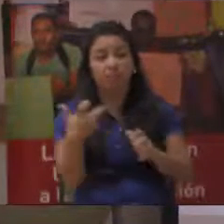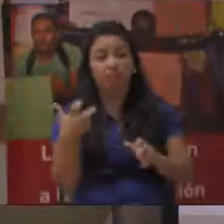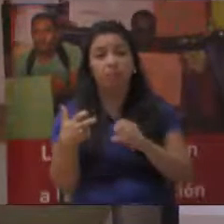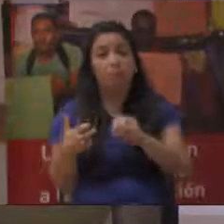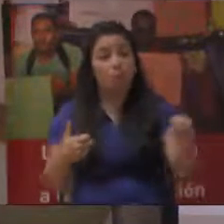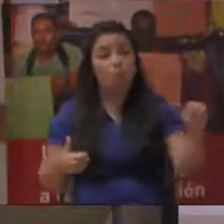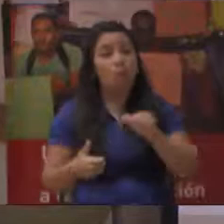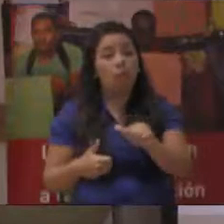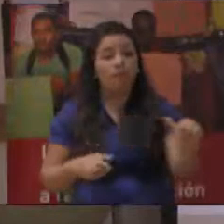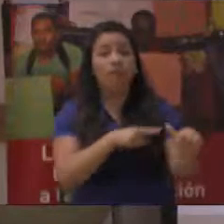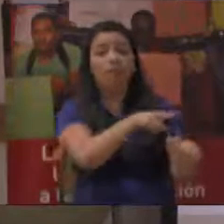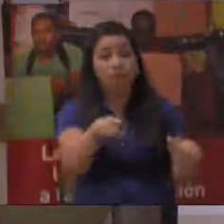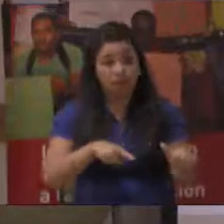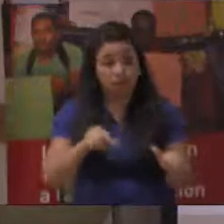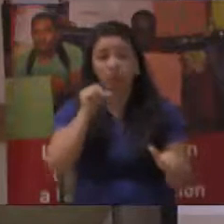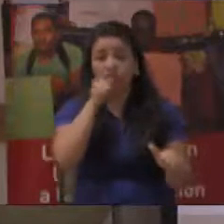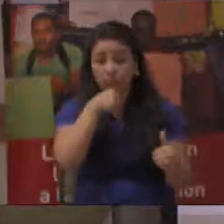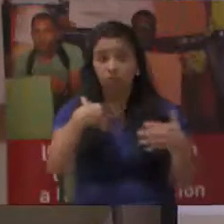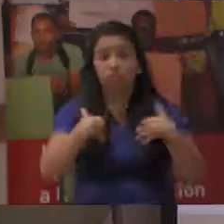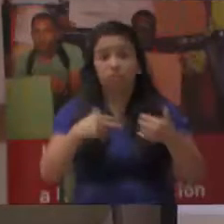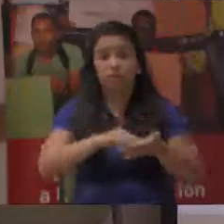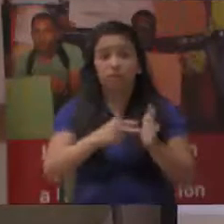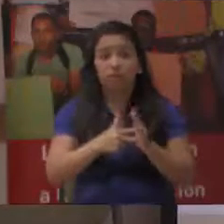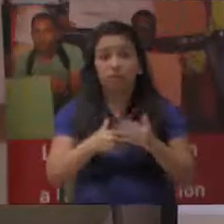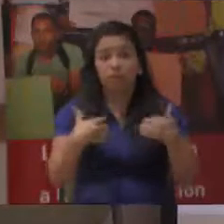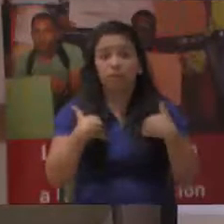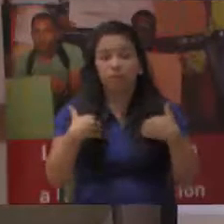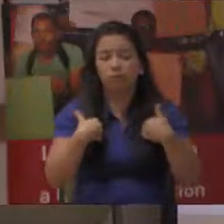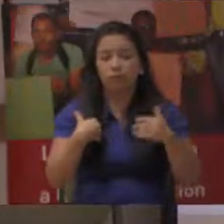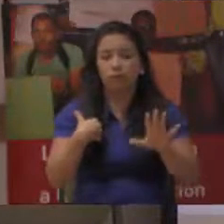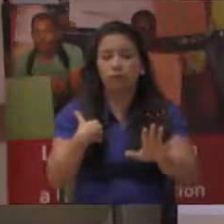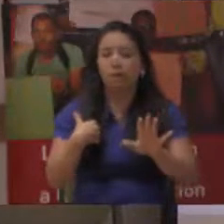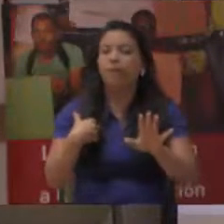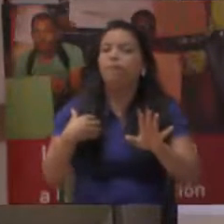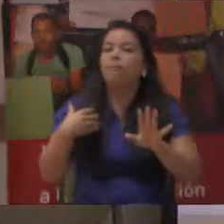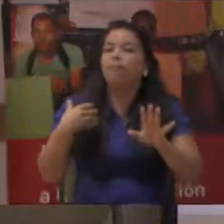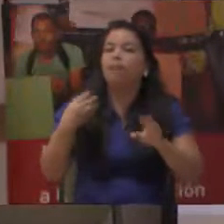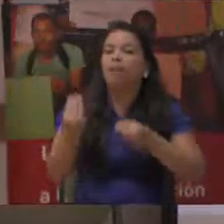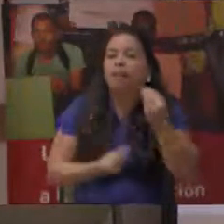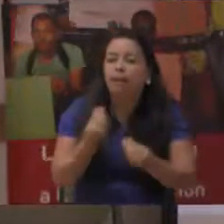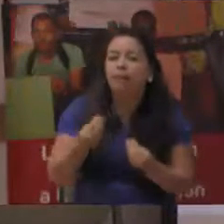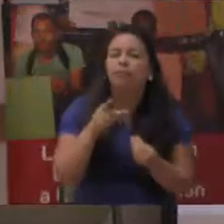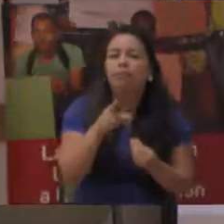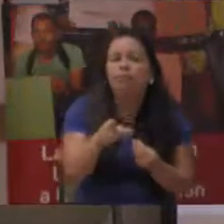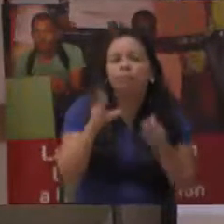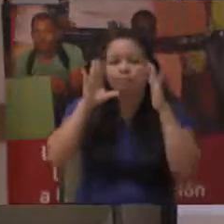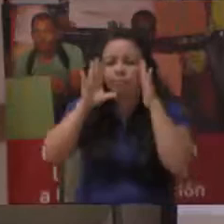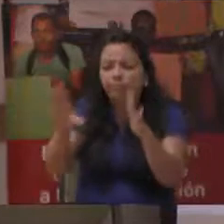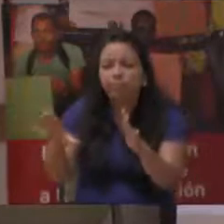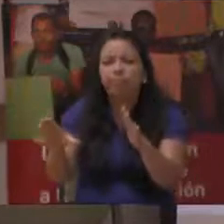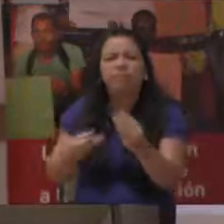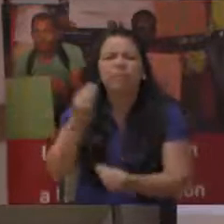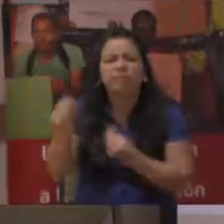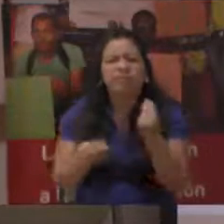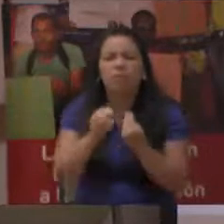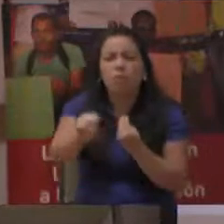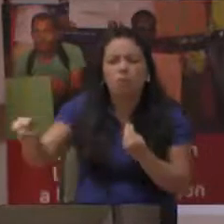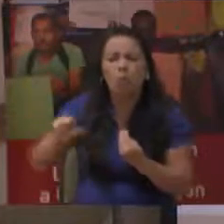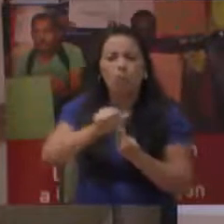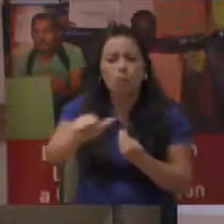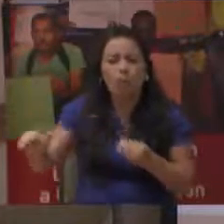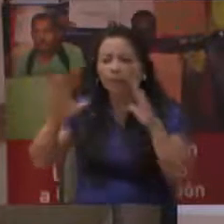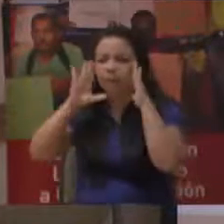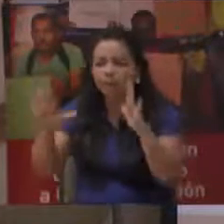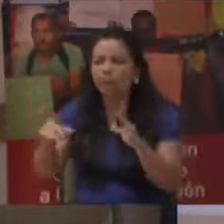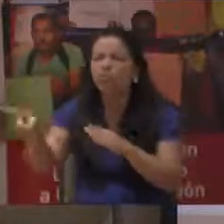y ellas hacen parte del conflicto. ¿Usted cómo puede demostrar qué están haciendo por ellos y ellas si a diario los vemos en